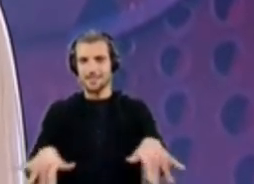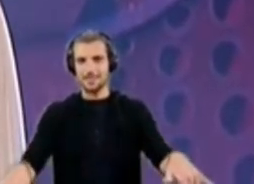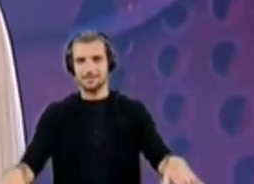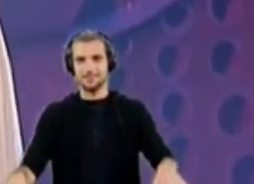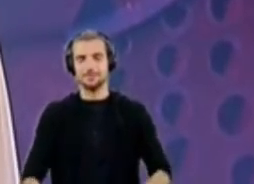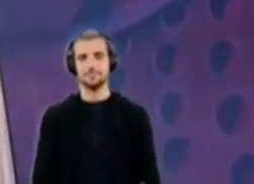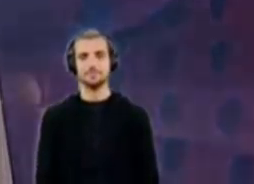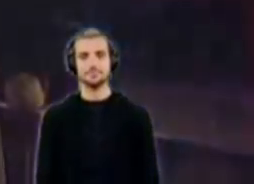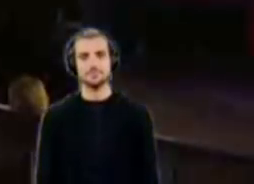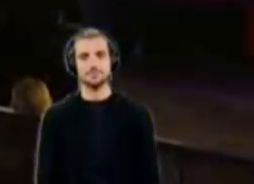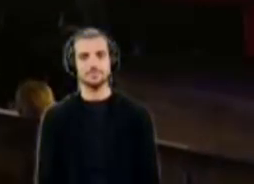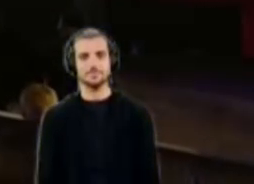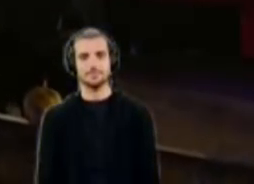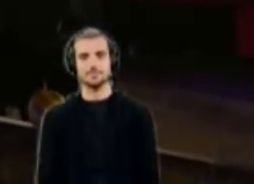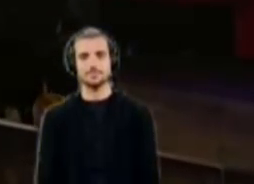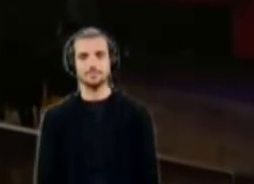Raíces.